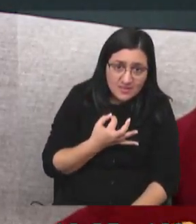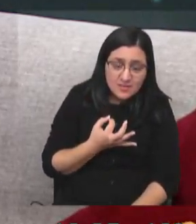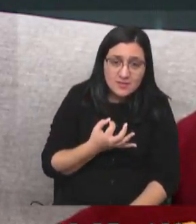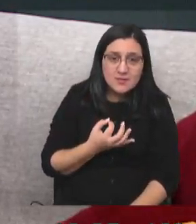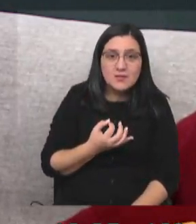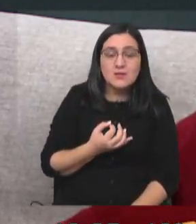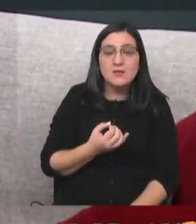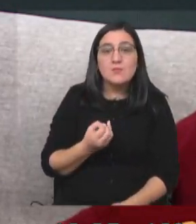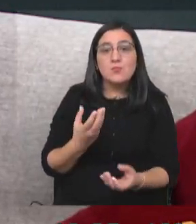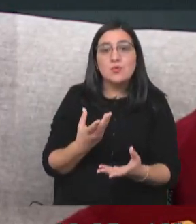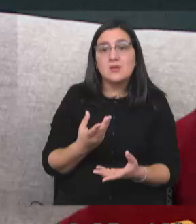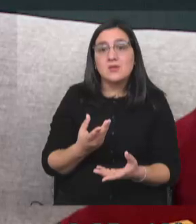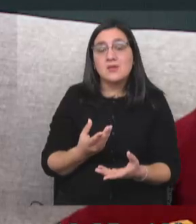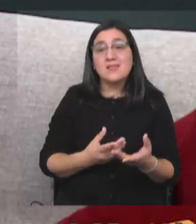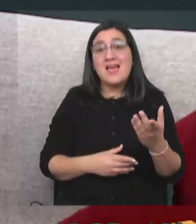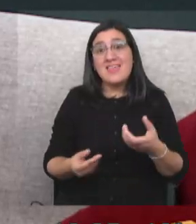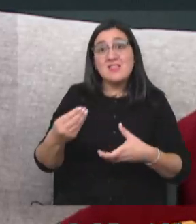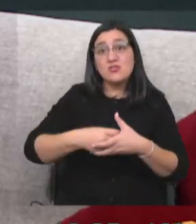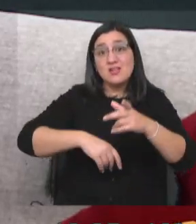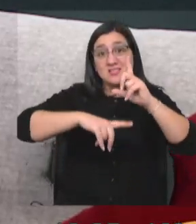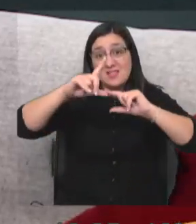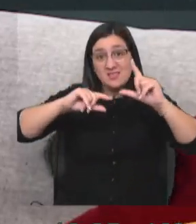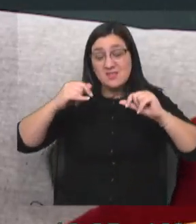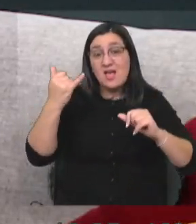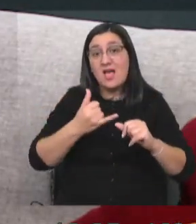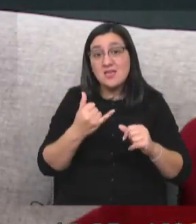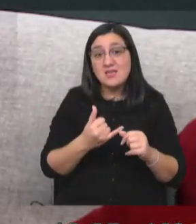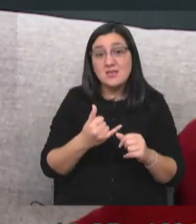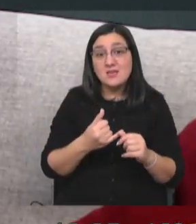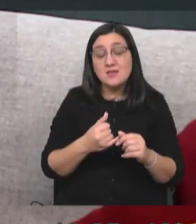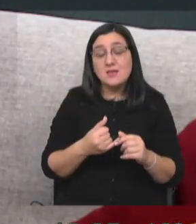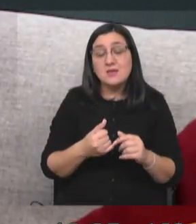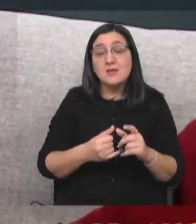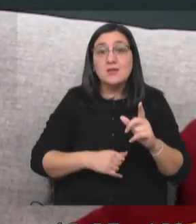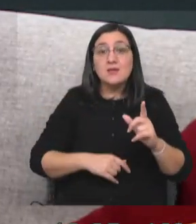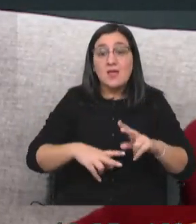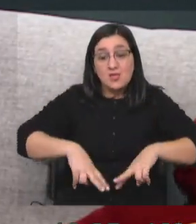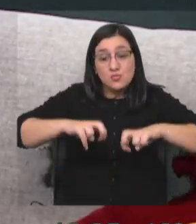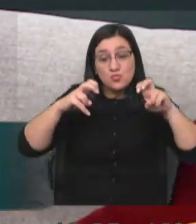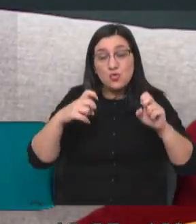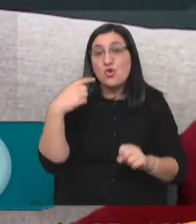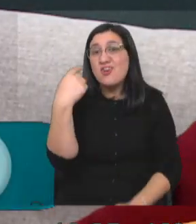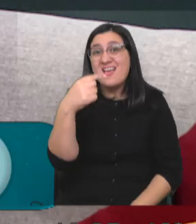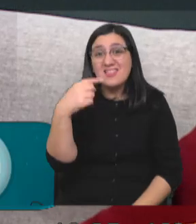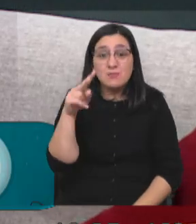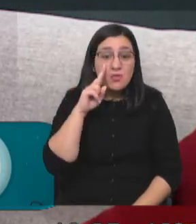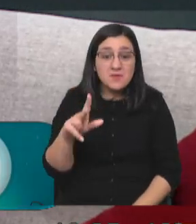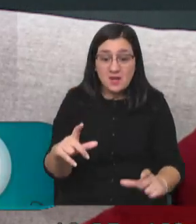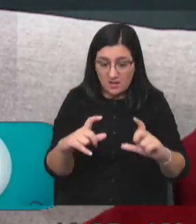está formando parte de las estadísticas, pero además hay estudios respecto a lo negativo que es ver